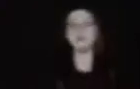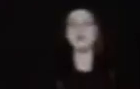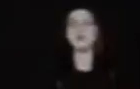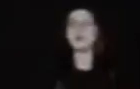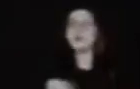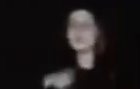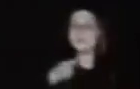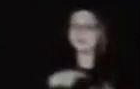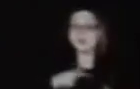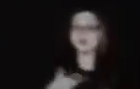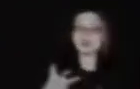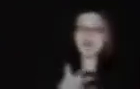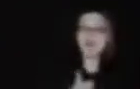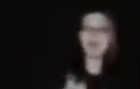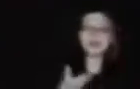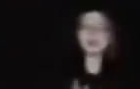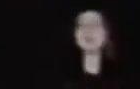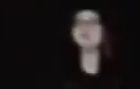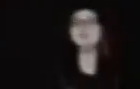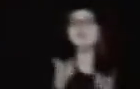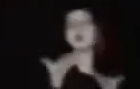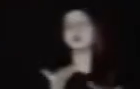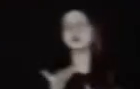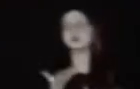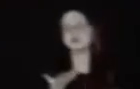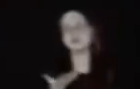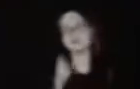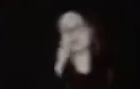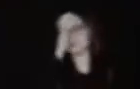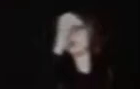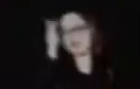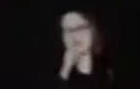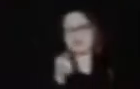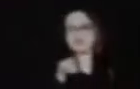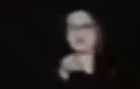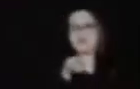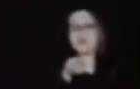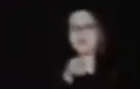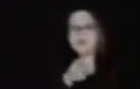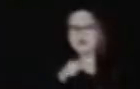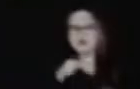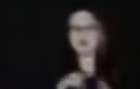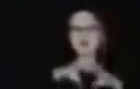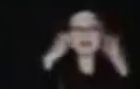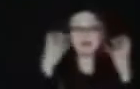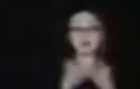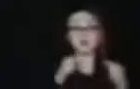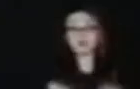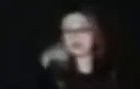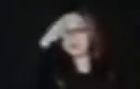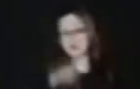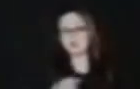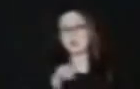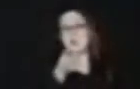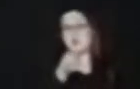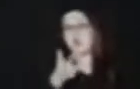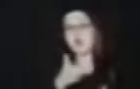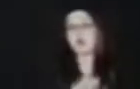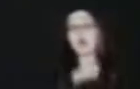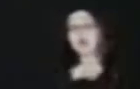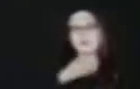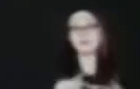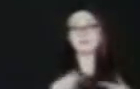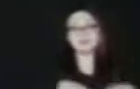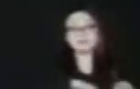los mexicanos es de los más bajos del planeta.